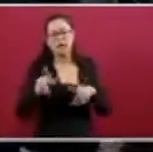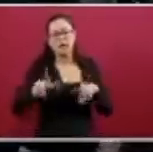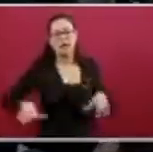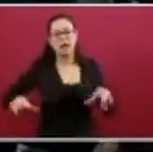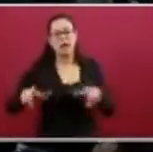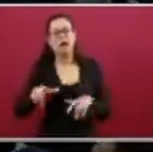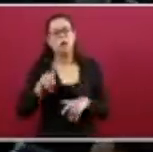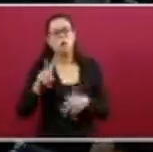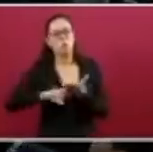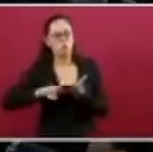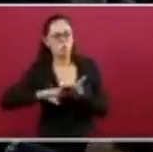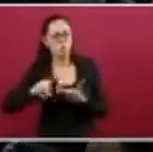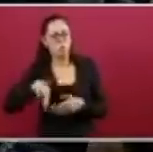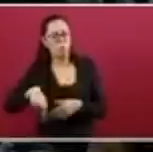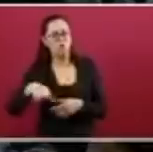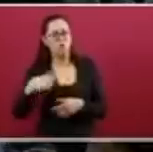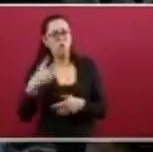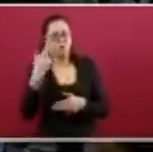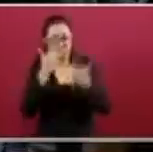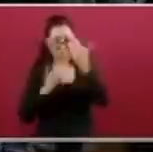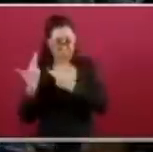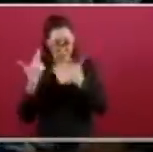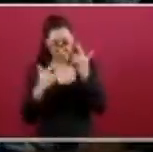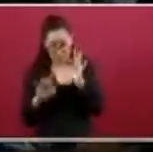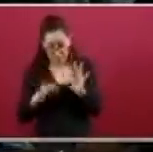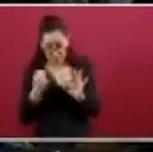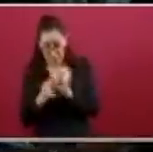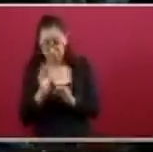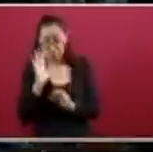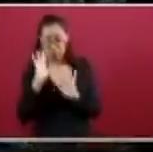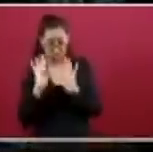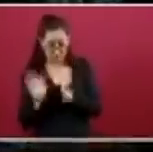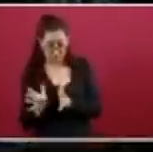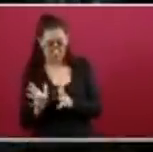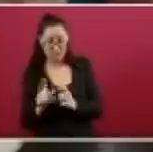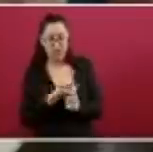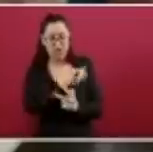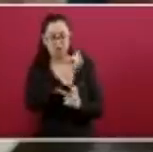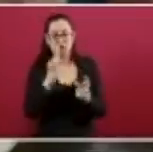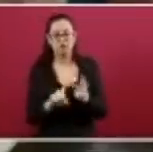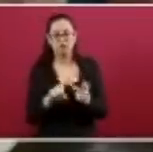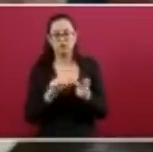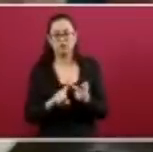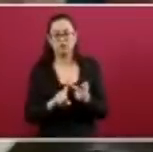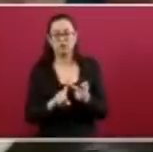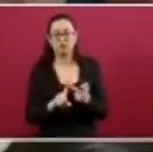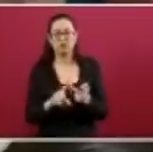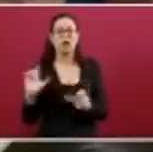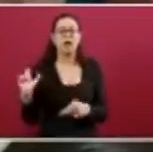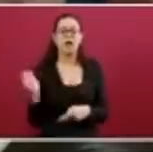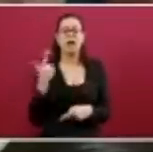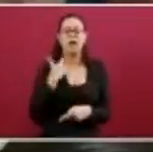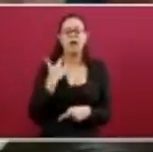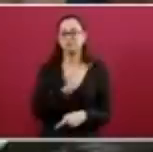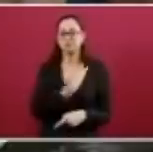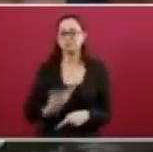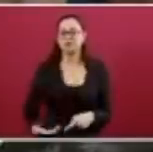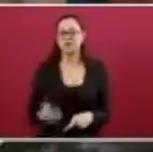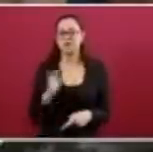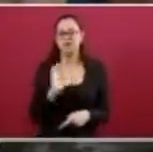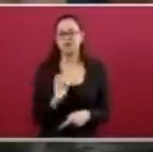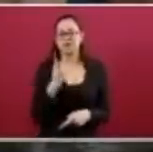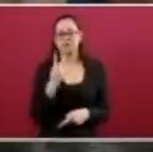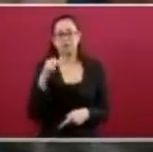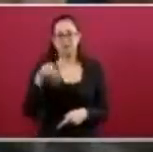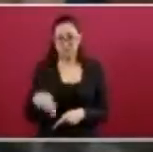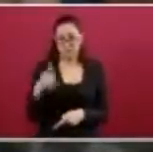si ya se concluyó la revisión que había anunciado. Por otra parte, preguntarle si es cierto que el expresidente Enrique Peña Nieto cobra